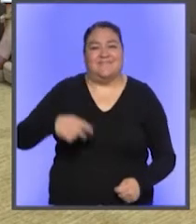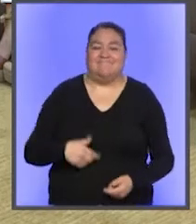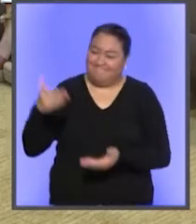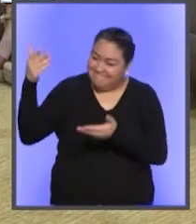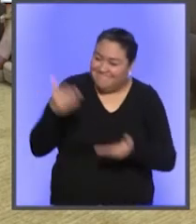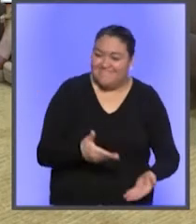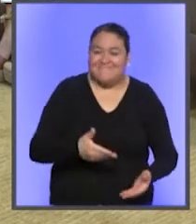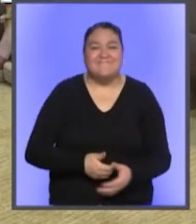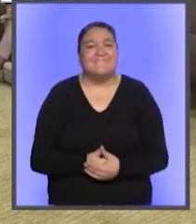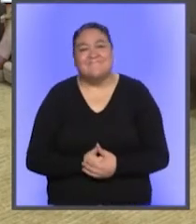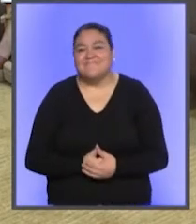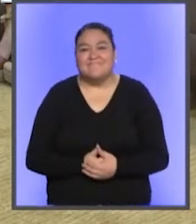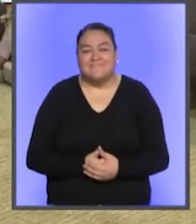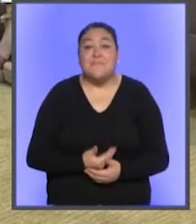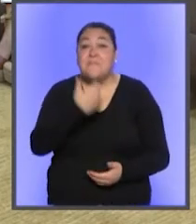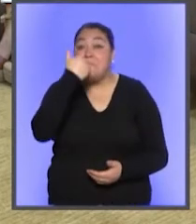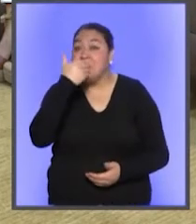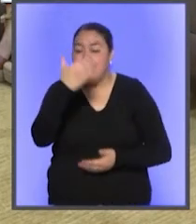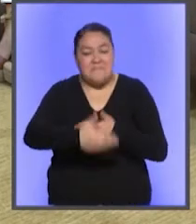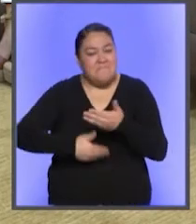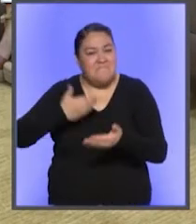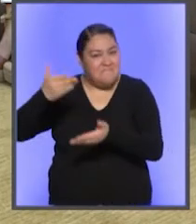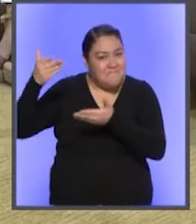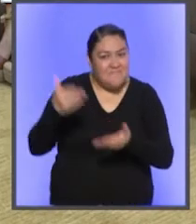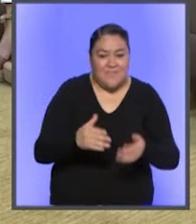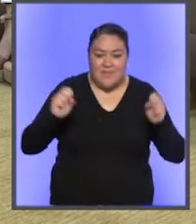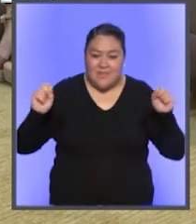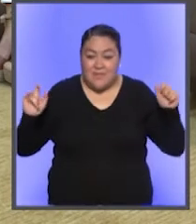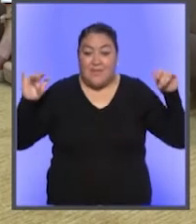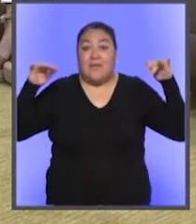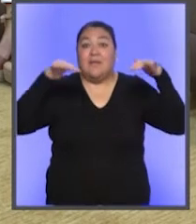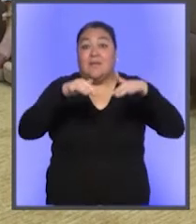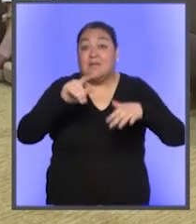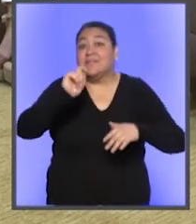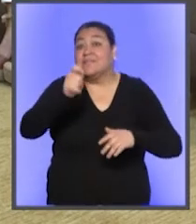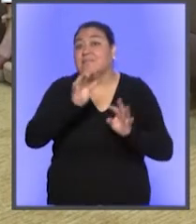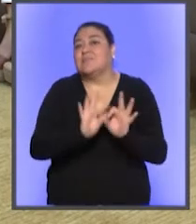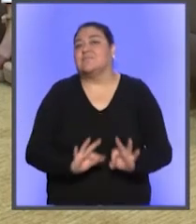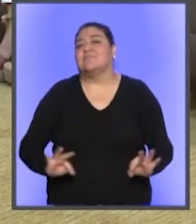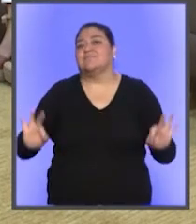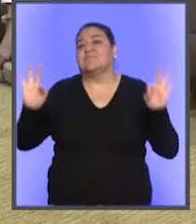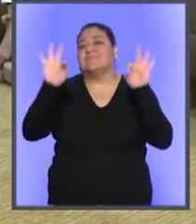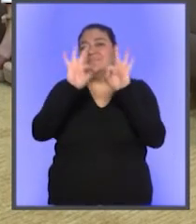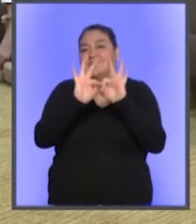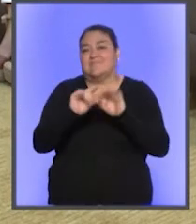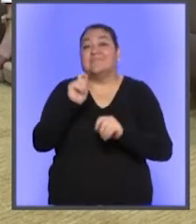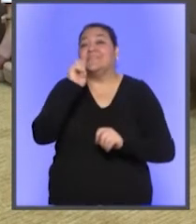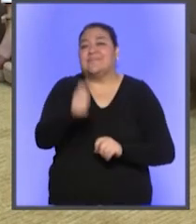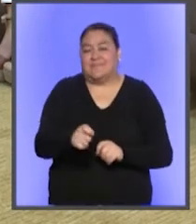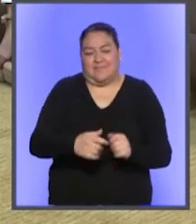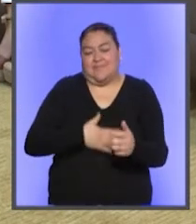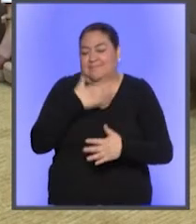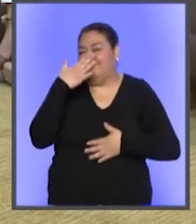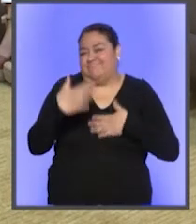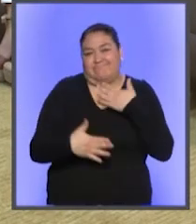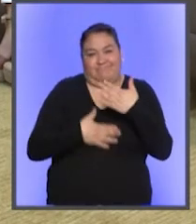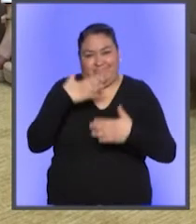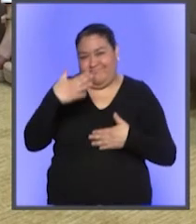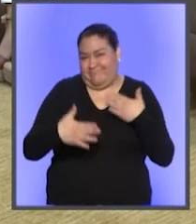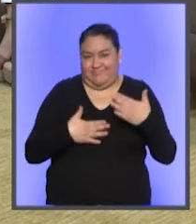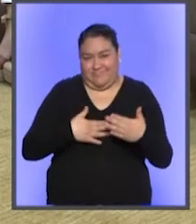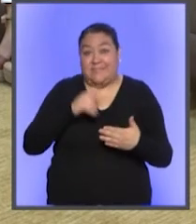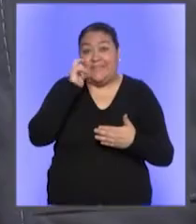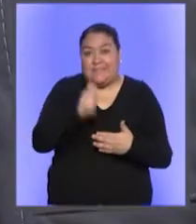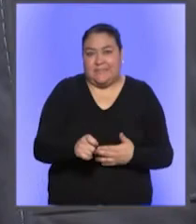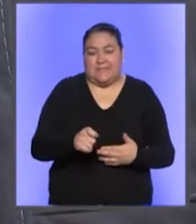bienvenidas nuevamente en este en este encuentro que ha sido tan importante tan enriquecedor pero sobre